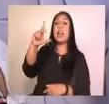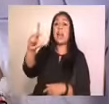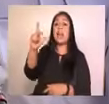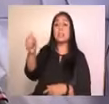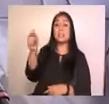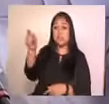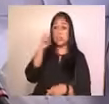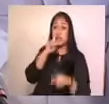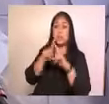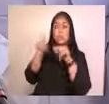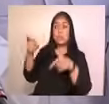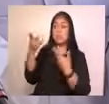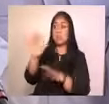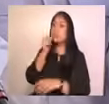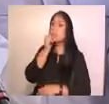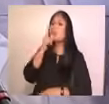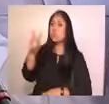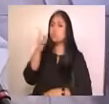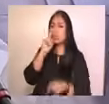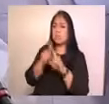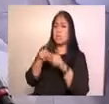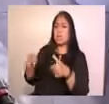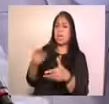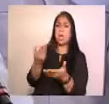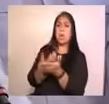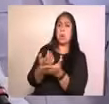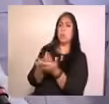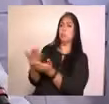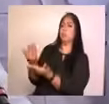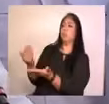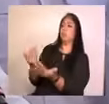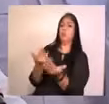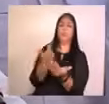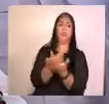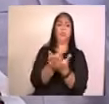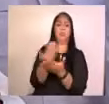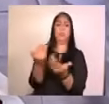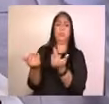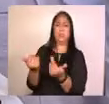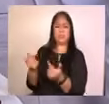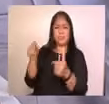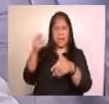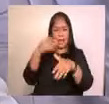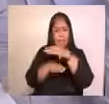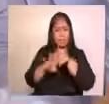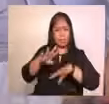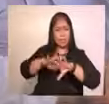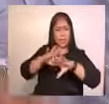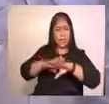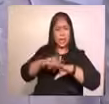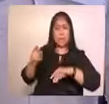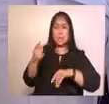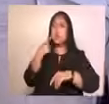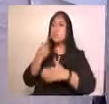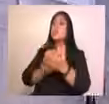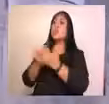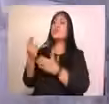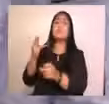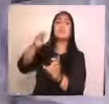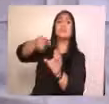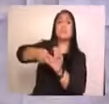ya denunciaron un grupo criminal que se está dedicando a este cobro de la talacha a los primeros que ingresan?